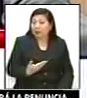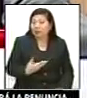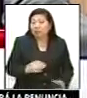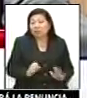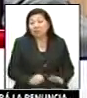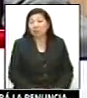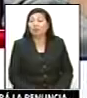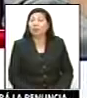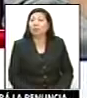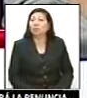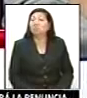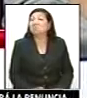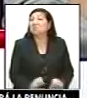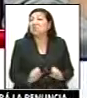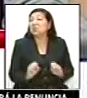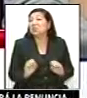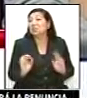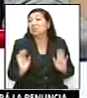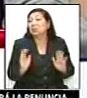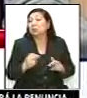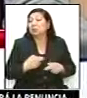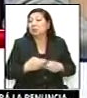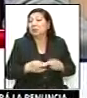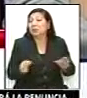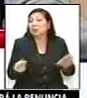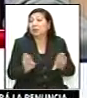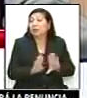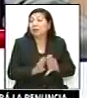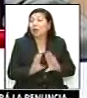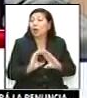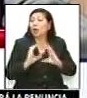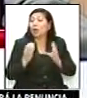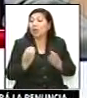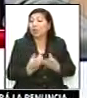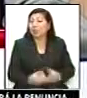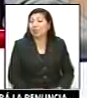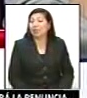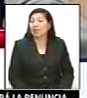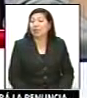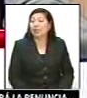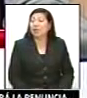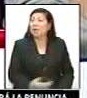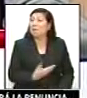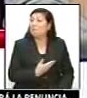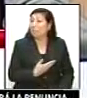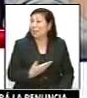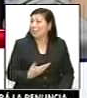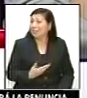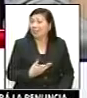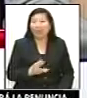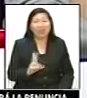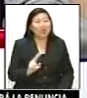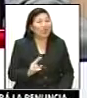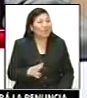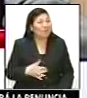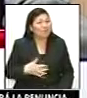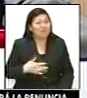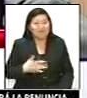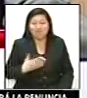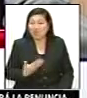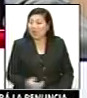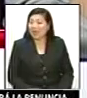caso que hubiese procedido a cerrar el Congreso. El presidente de la República no hubiese